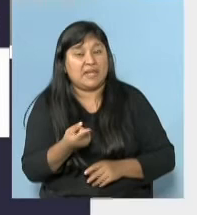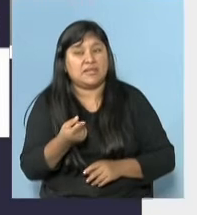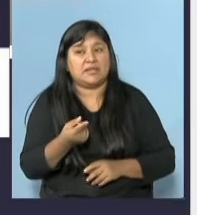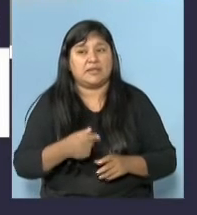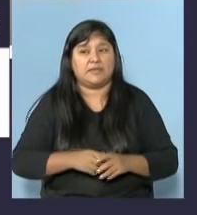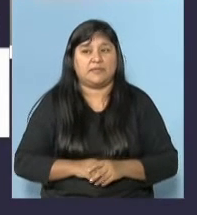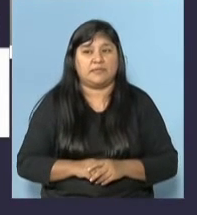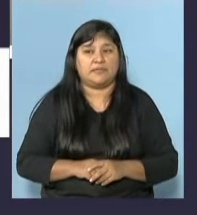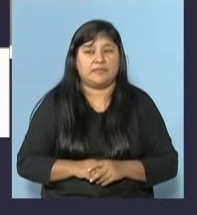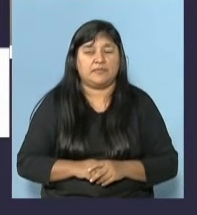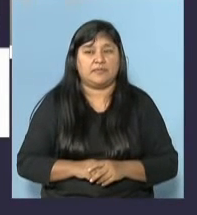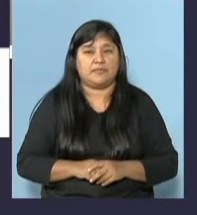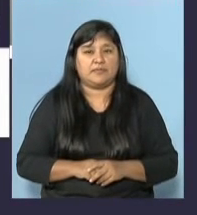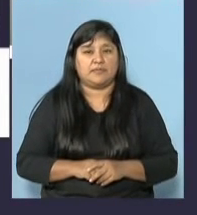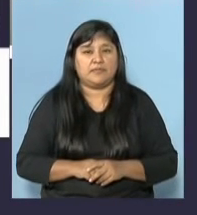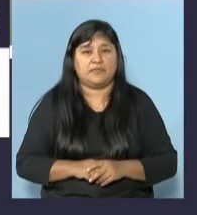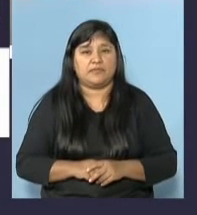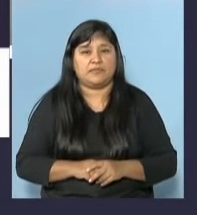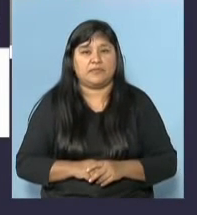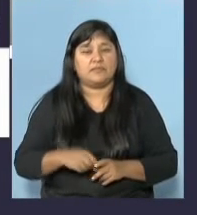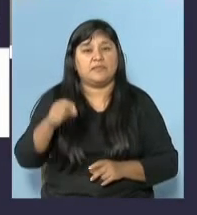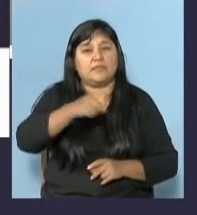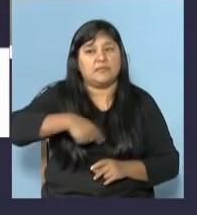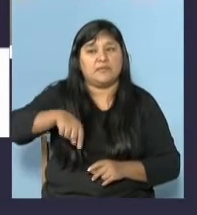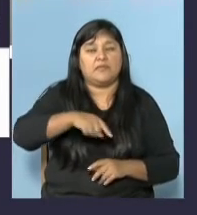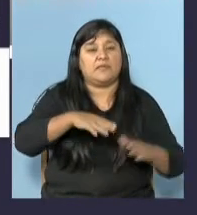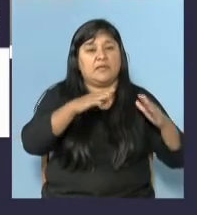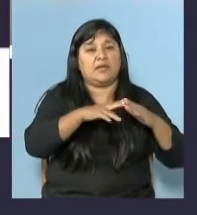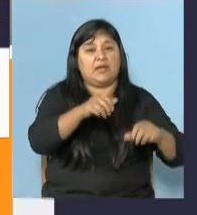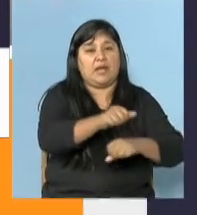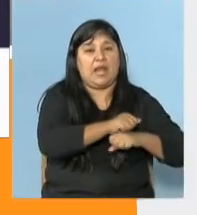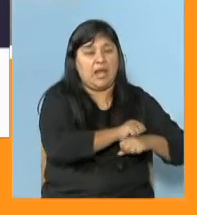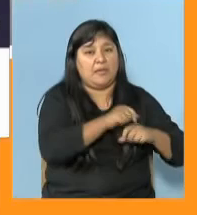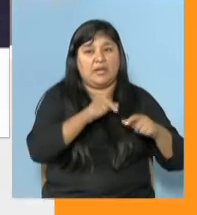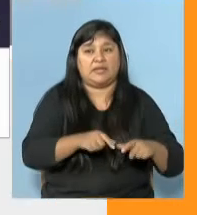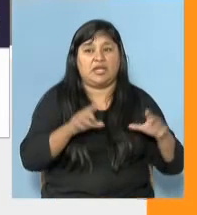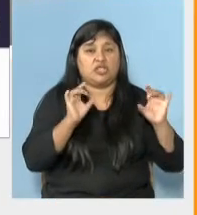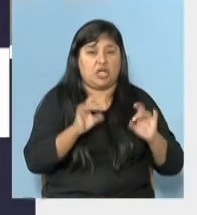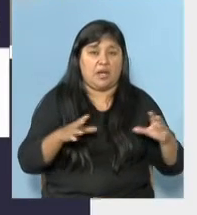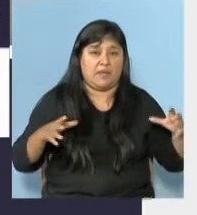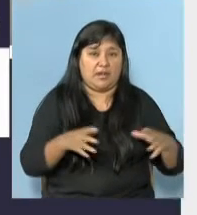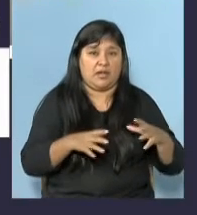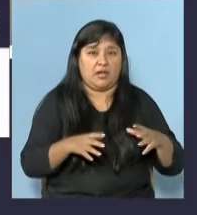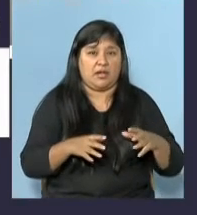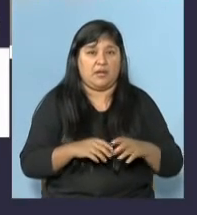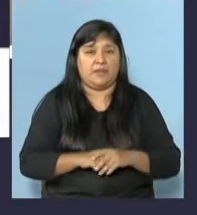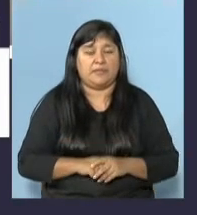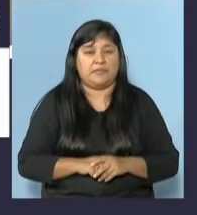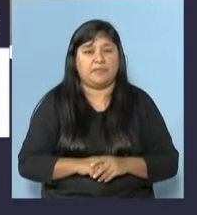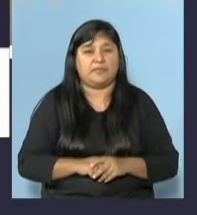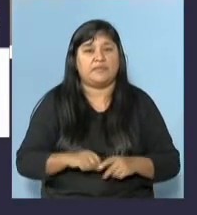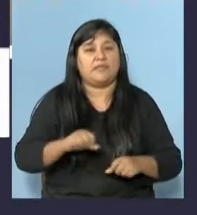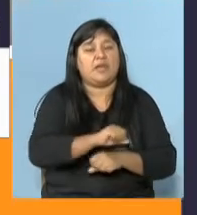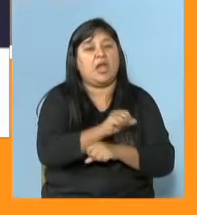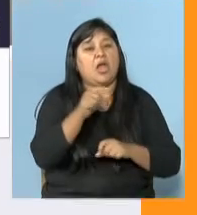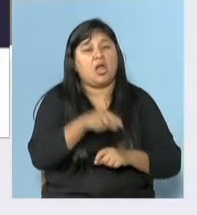Si te entiendo bien, el aislamiento de las personas está reservado a los que son casos sospechosos, contactos